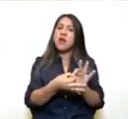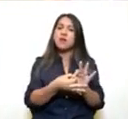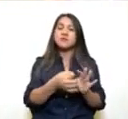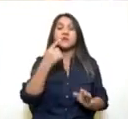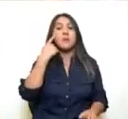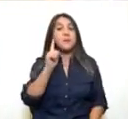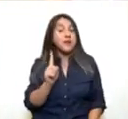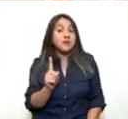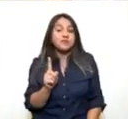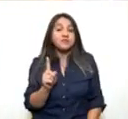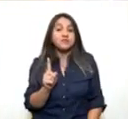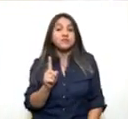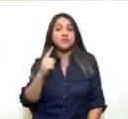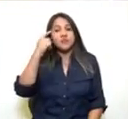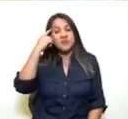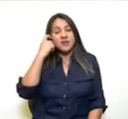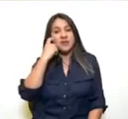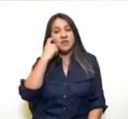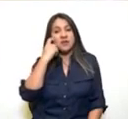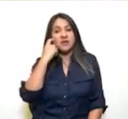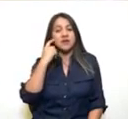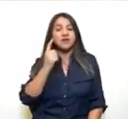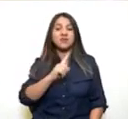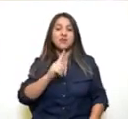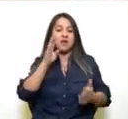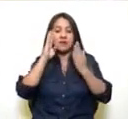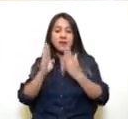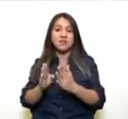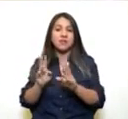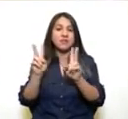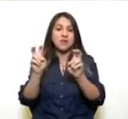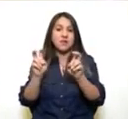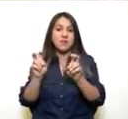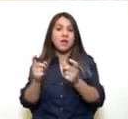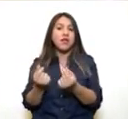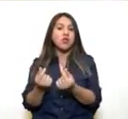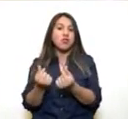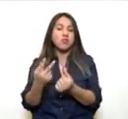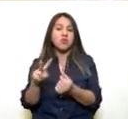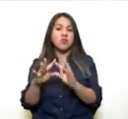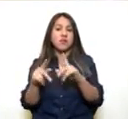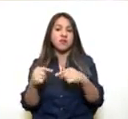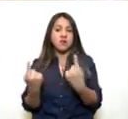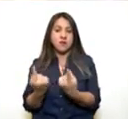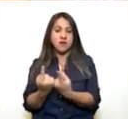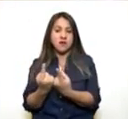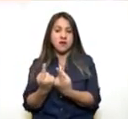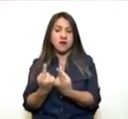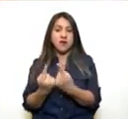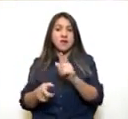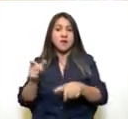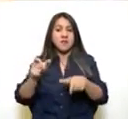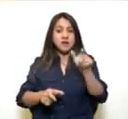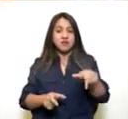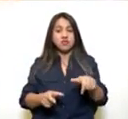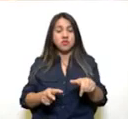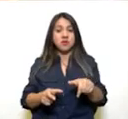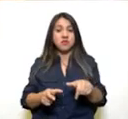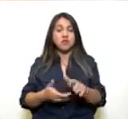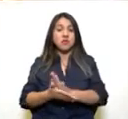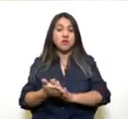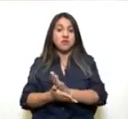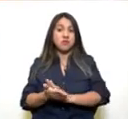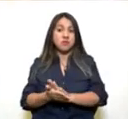creo que no ha atendido el tema económico de la familia la gente si pudiera